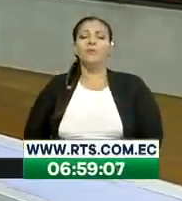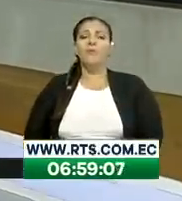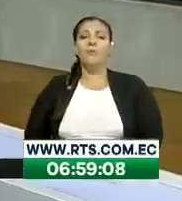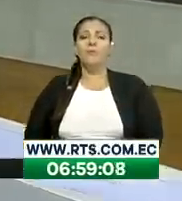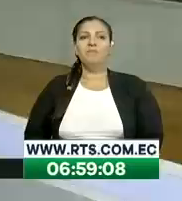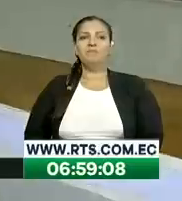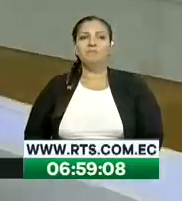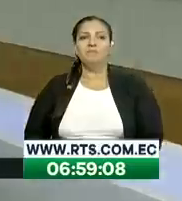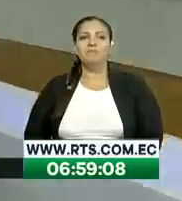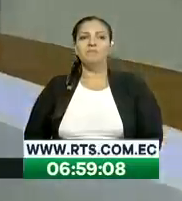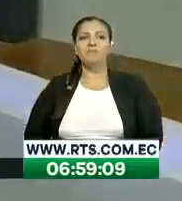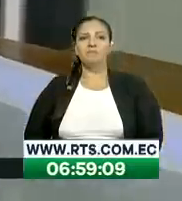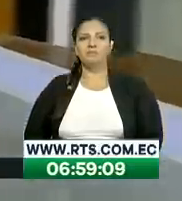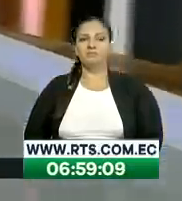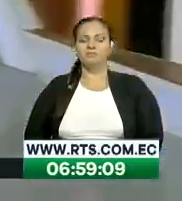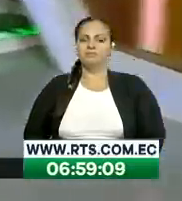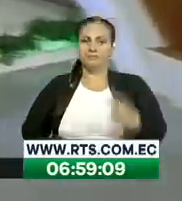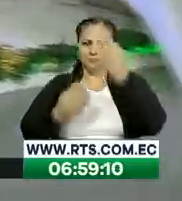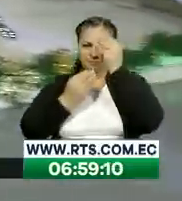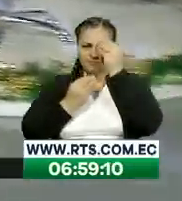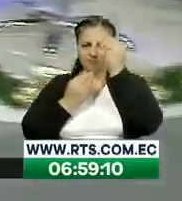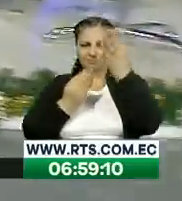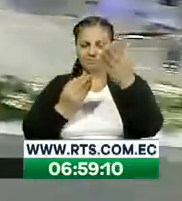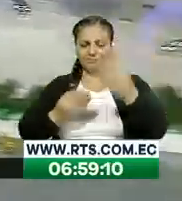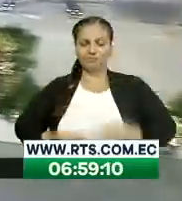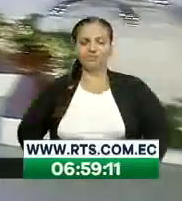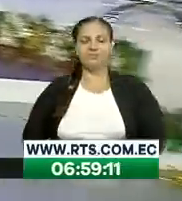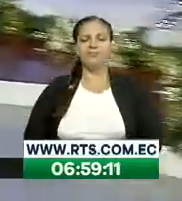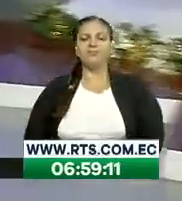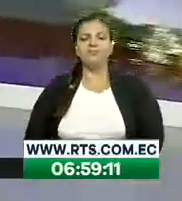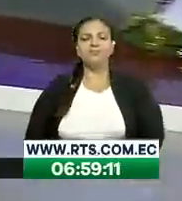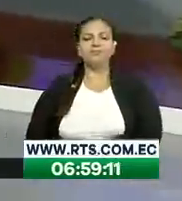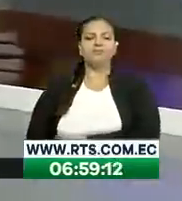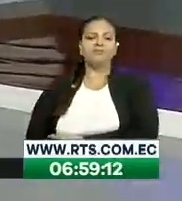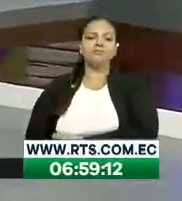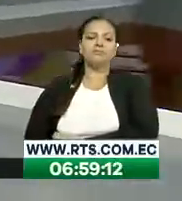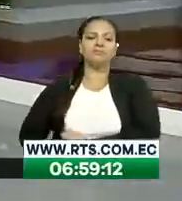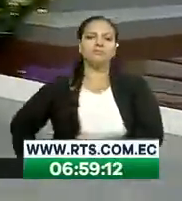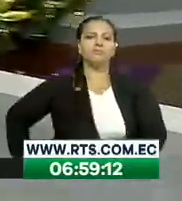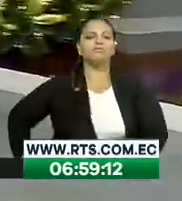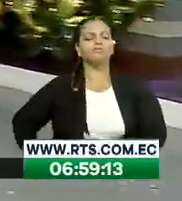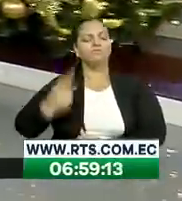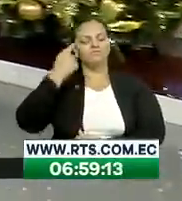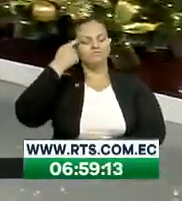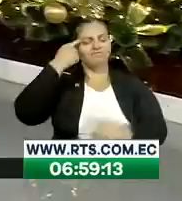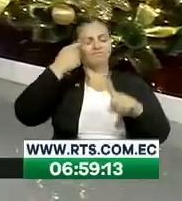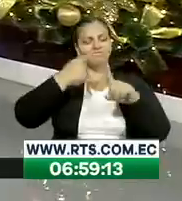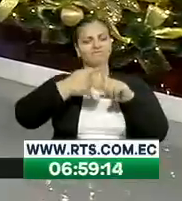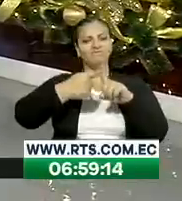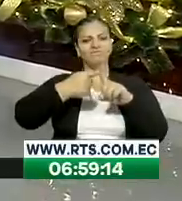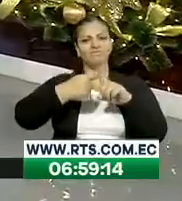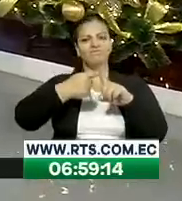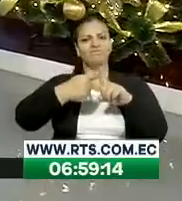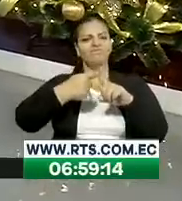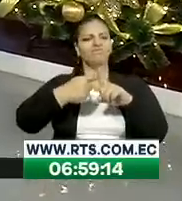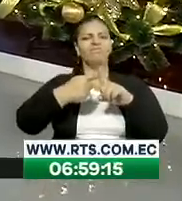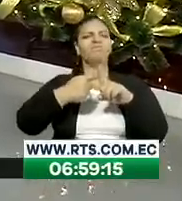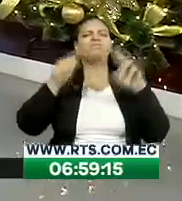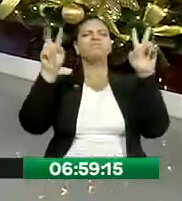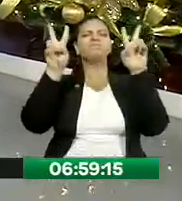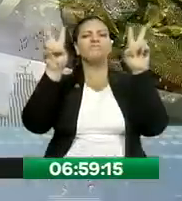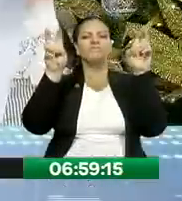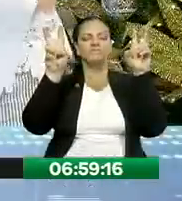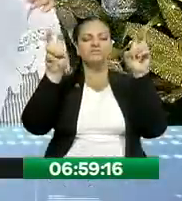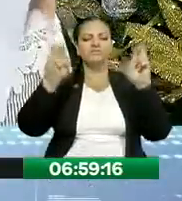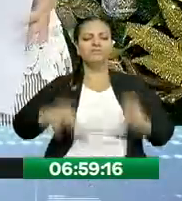sí, vamos de inmediato con el desarrollo de la información, pero antes tiene el pensamiento del día, mi querida Luis. Así es, señor productor, por favor, ahí lo